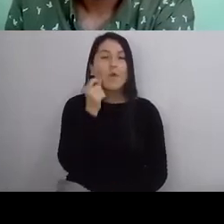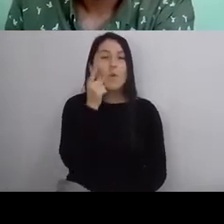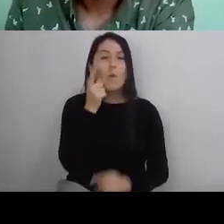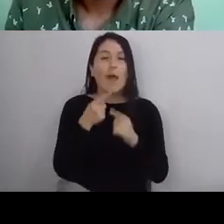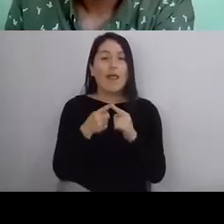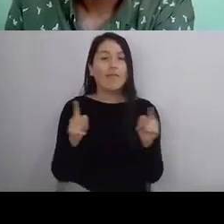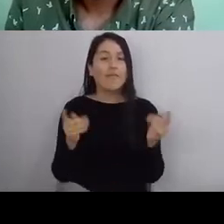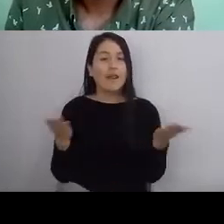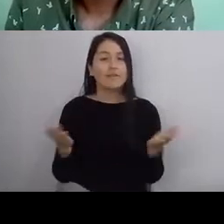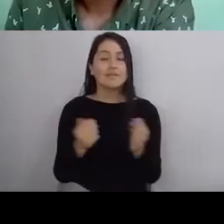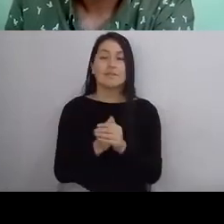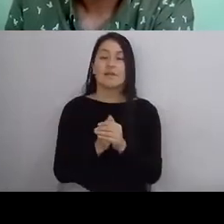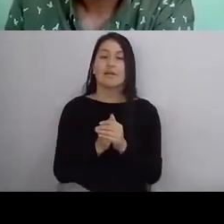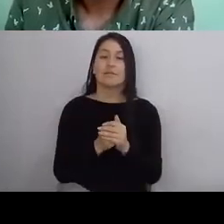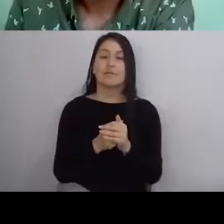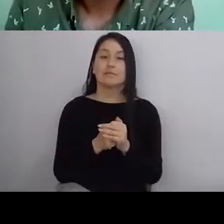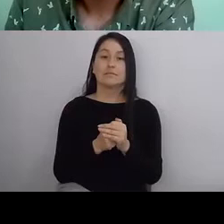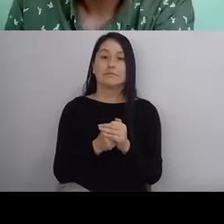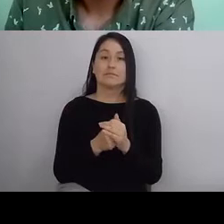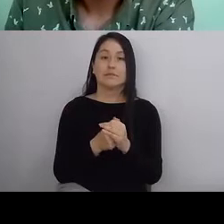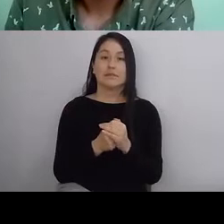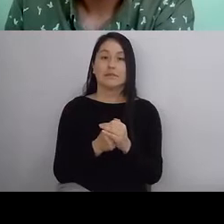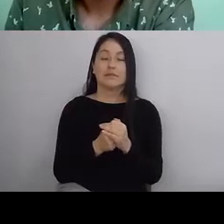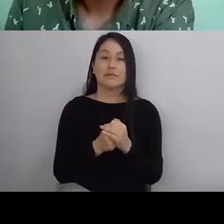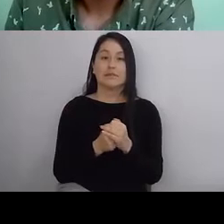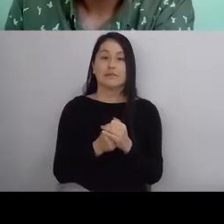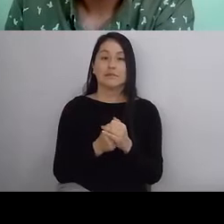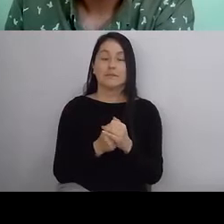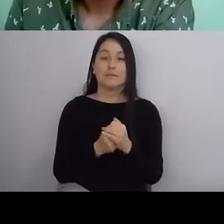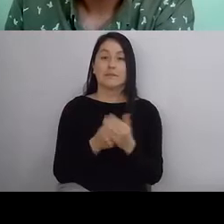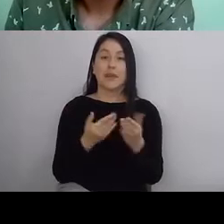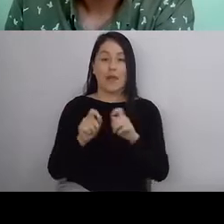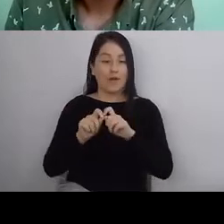gran diferencia. ¿Ya? Ahora, en la diapositiva que tenemos